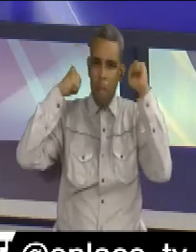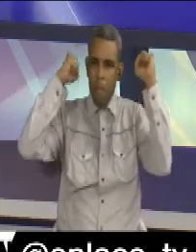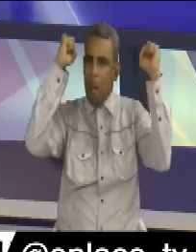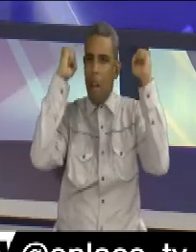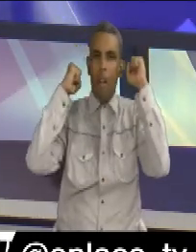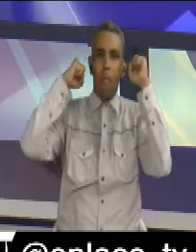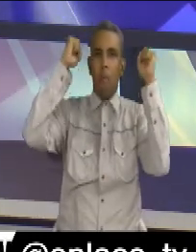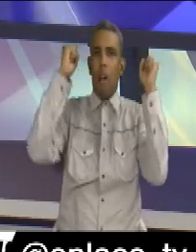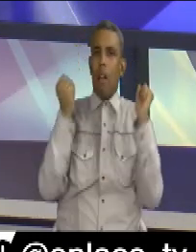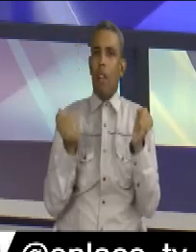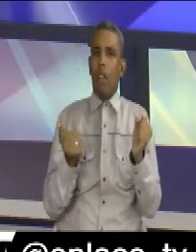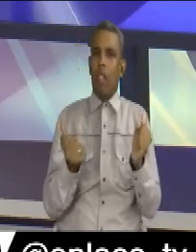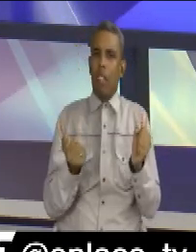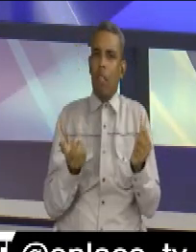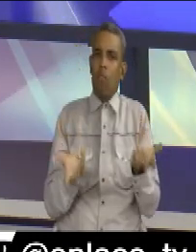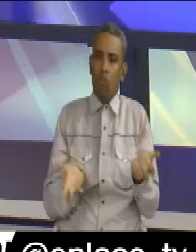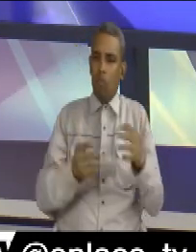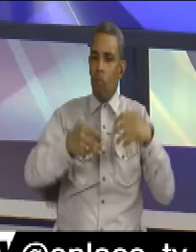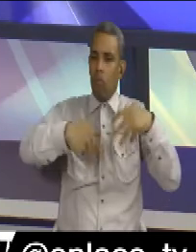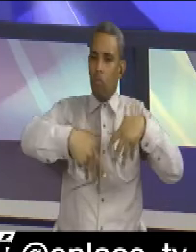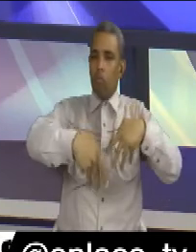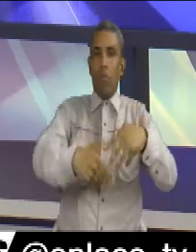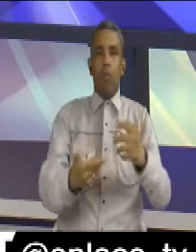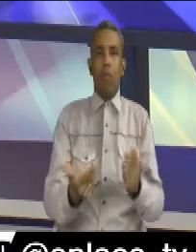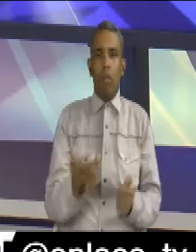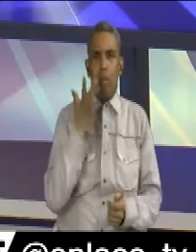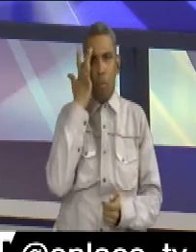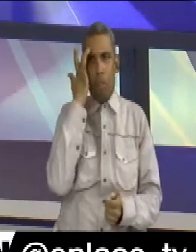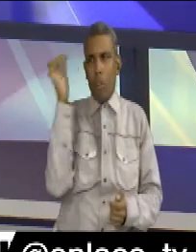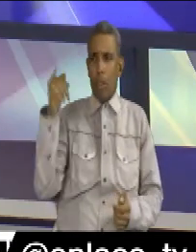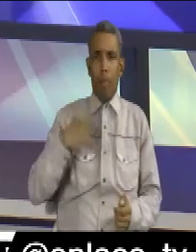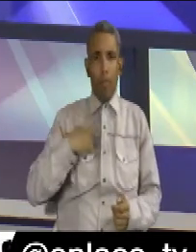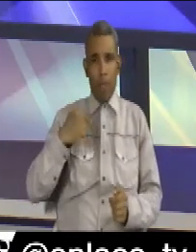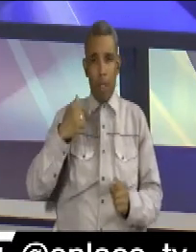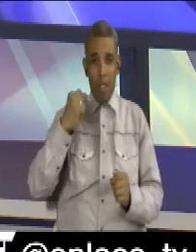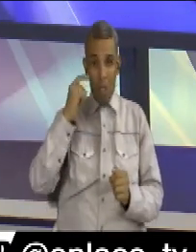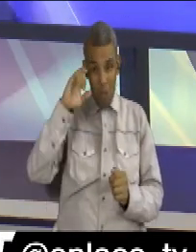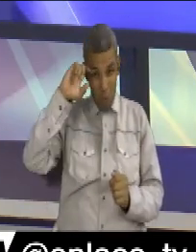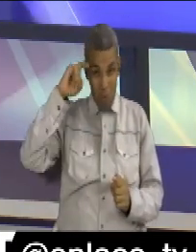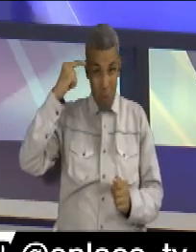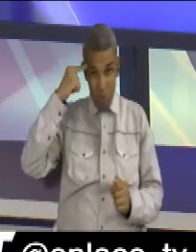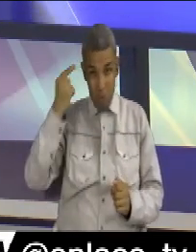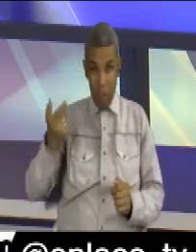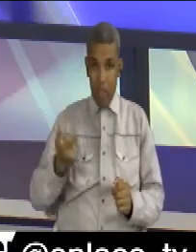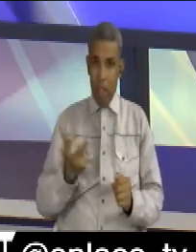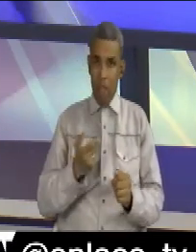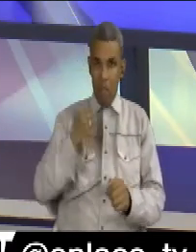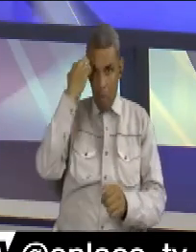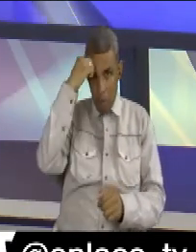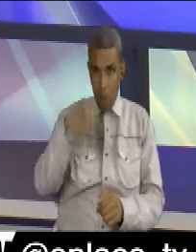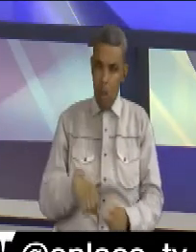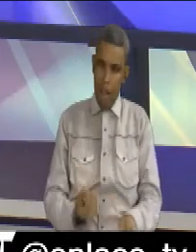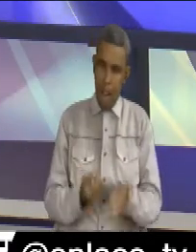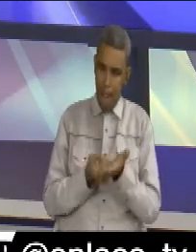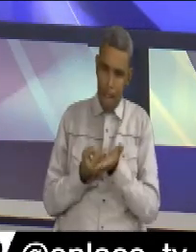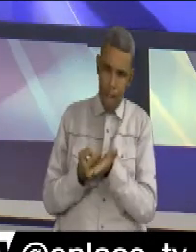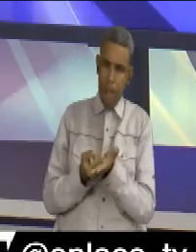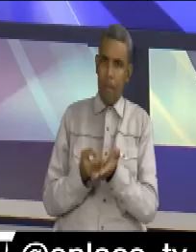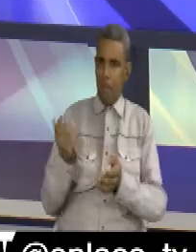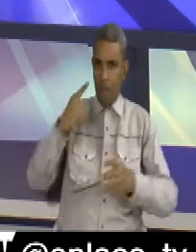el gobierno nacional, luego de 27 días, no llegan a acuerdos. Los maestros de Yondó también se unieron a las